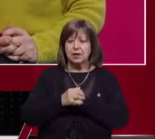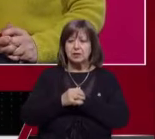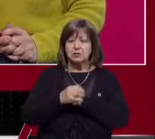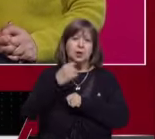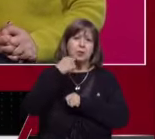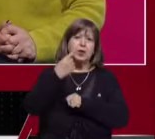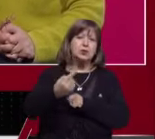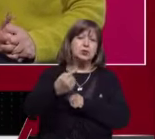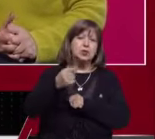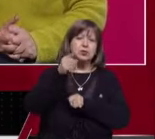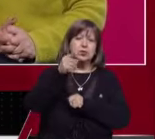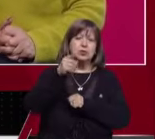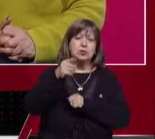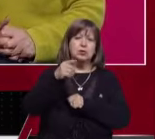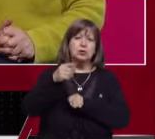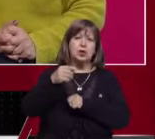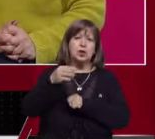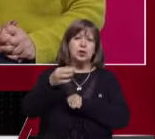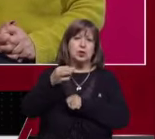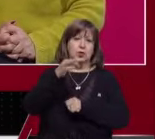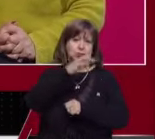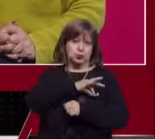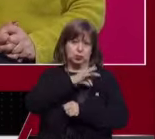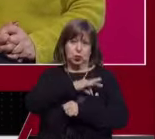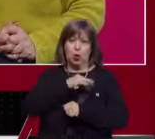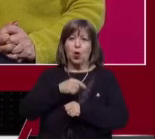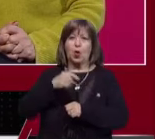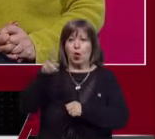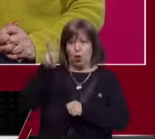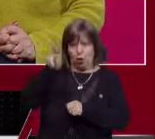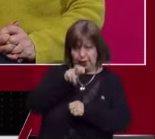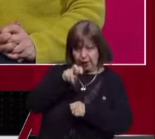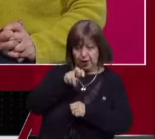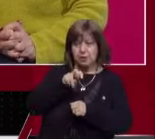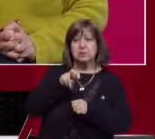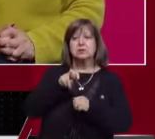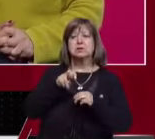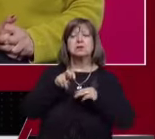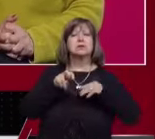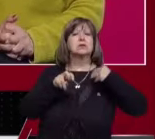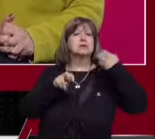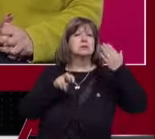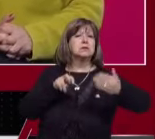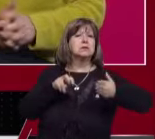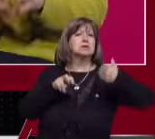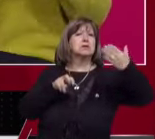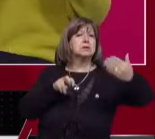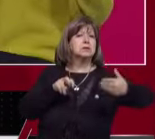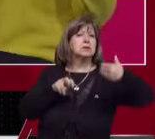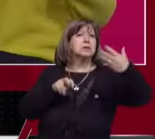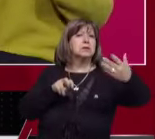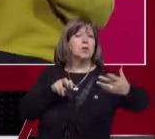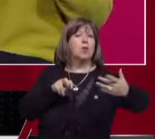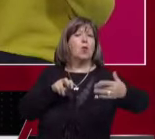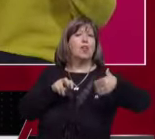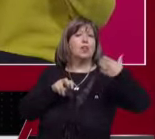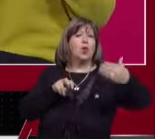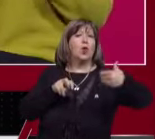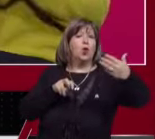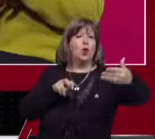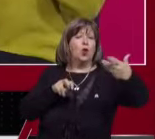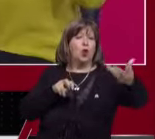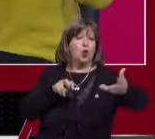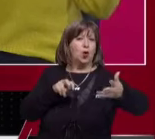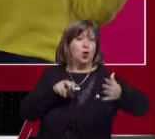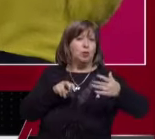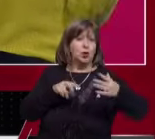demora cobra el profesional? Porque entiendo que más allá de los problemas que hay en relación a los insumos y todo lo demás, él decía, los profesionales